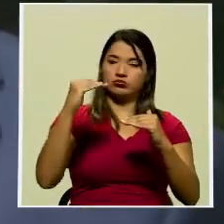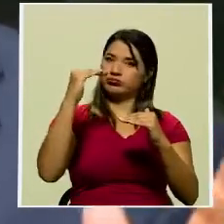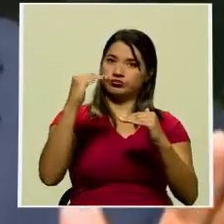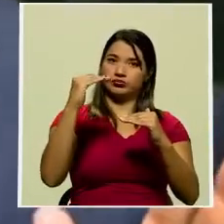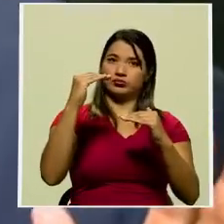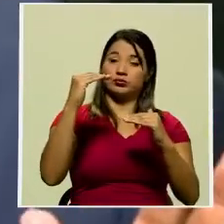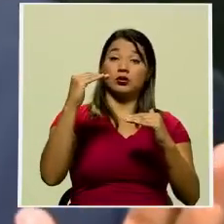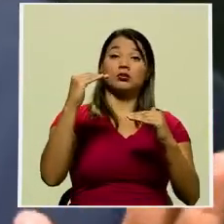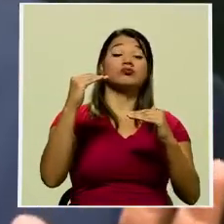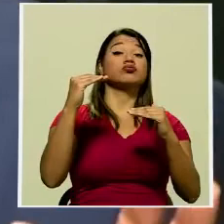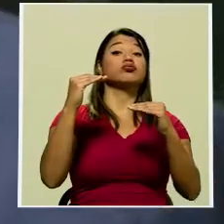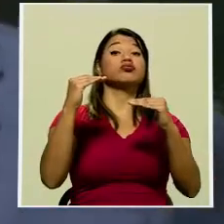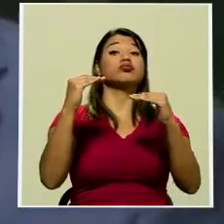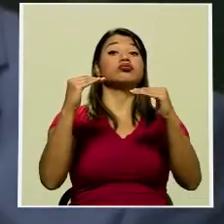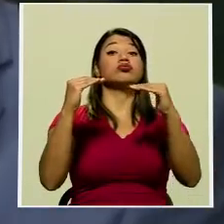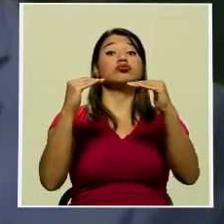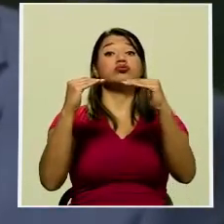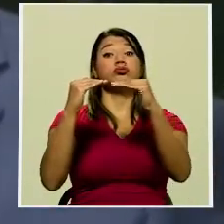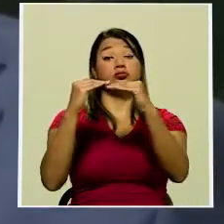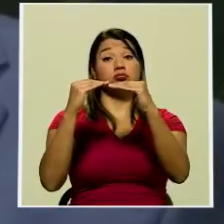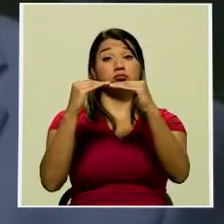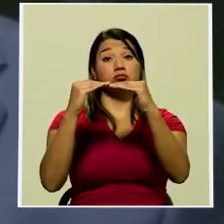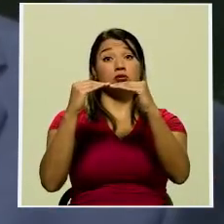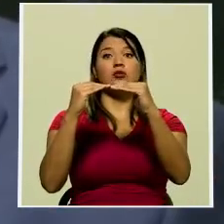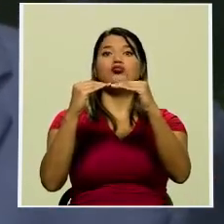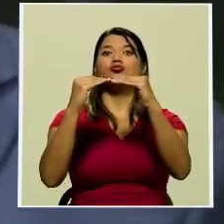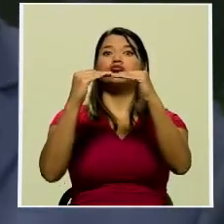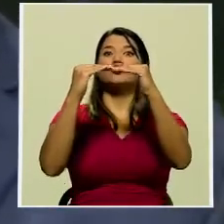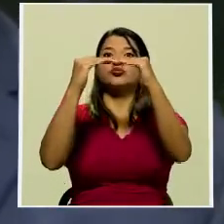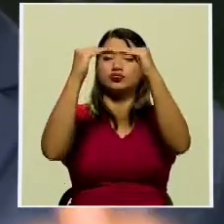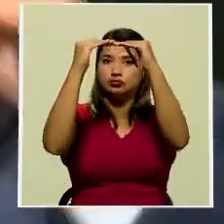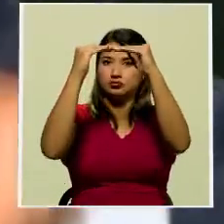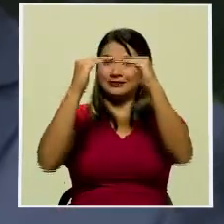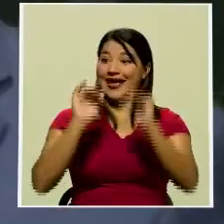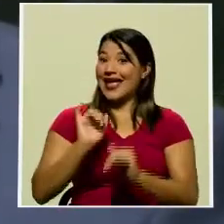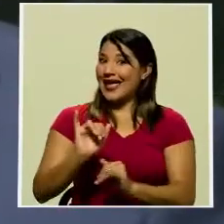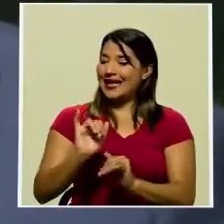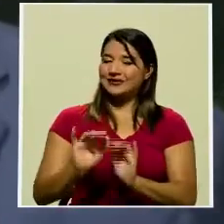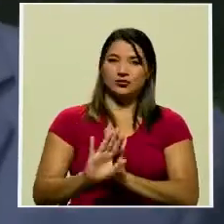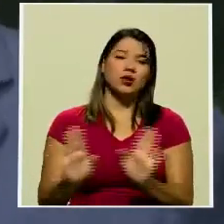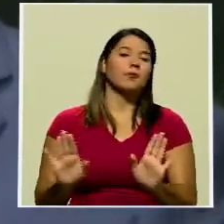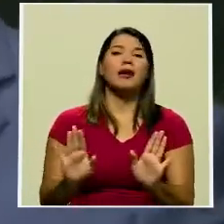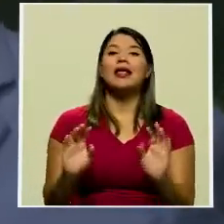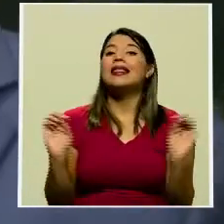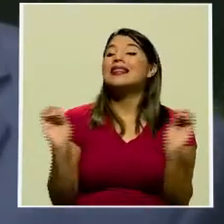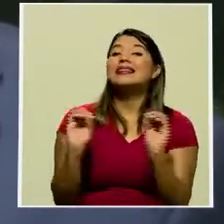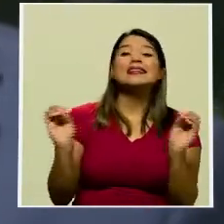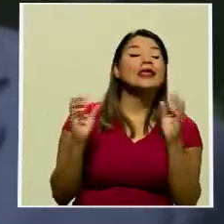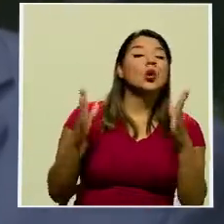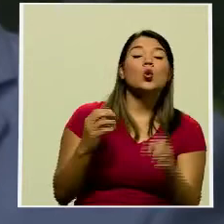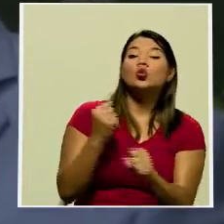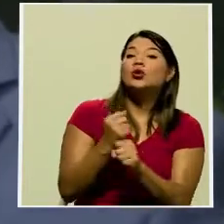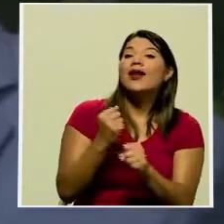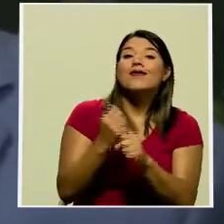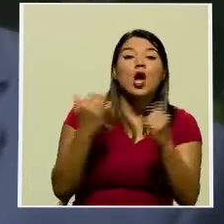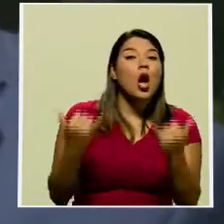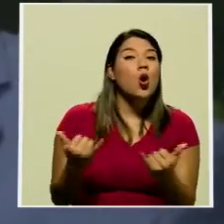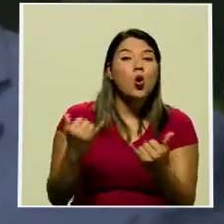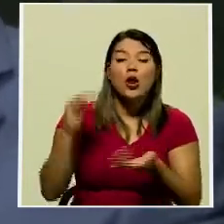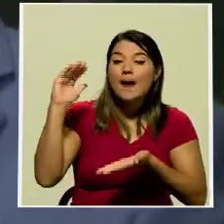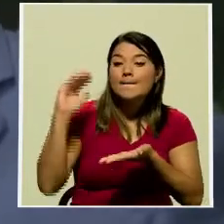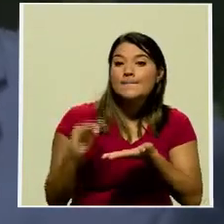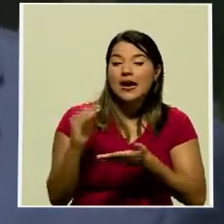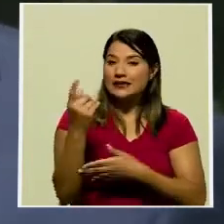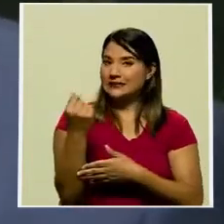pasa. Esos son los casos, guiados por un principio básico. A ningún empleado actual se le va a rebajar el salario, se le va a quitar un colón, ni